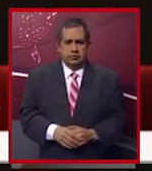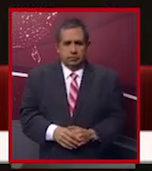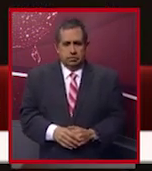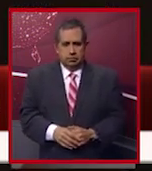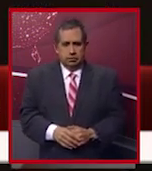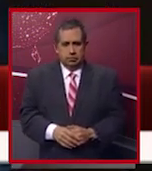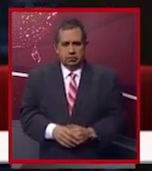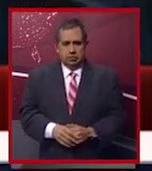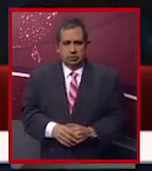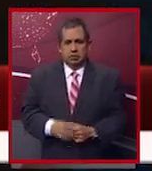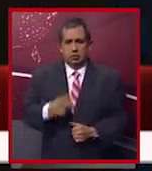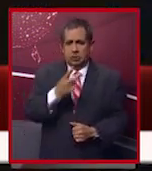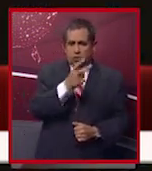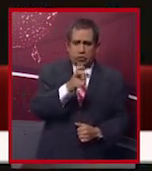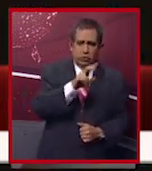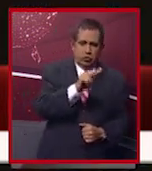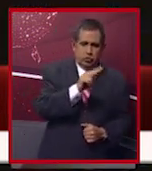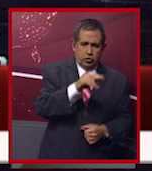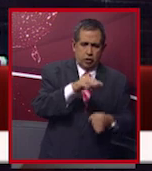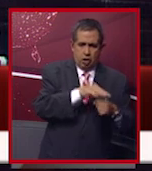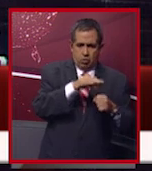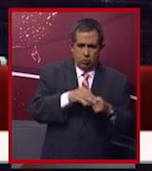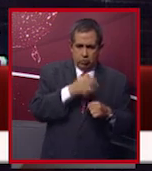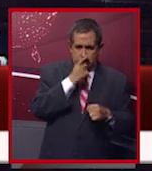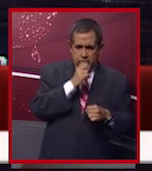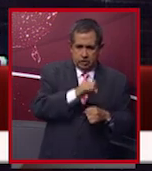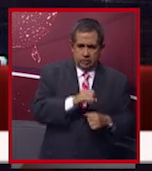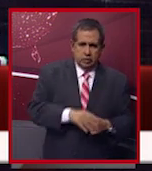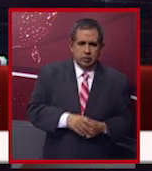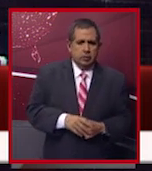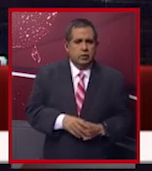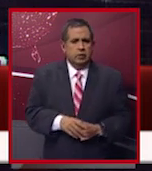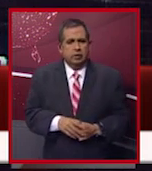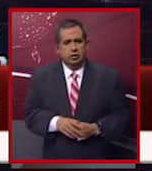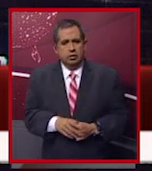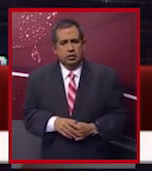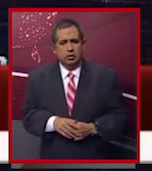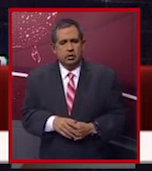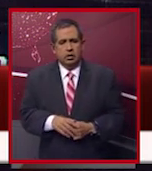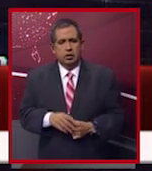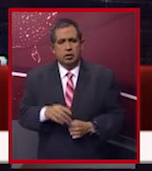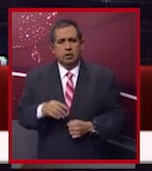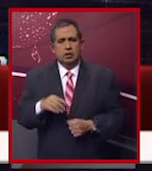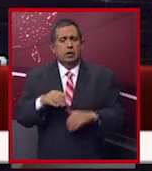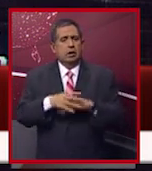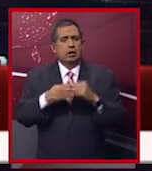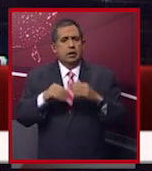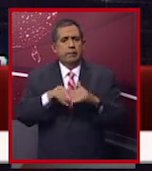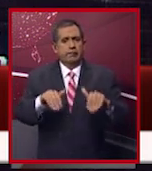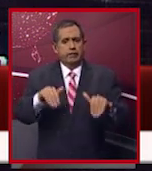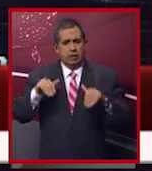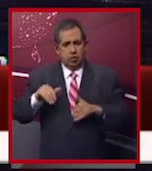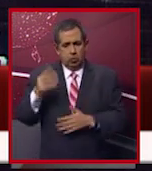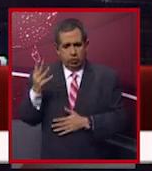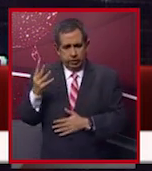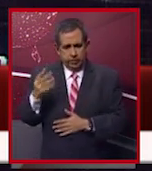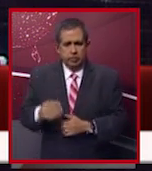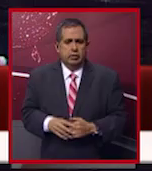En pro, 280 votos. En contra, abstenciones